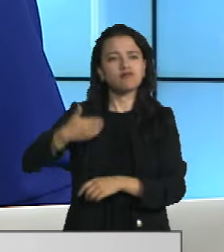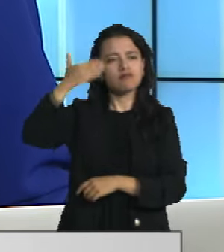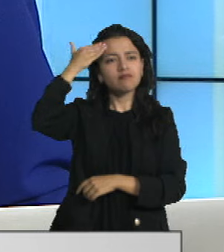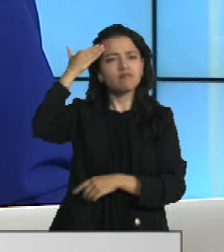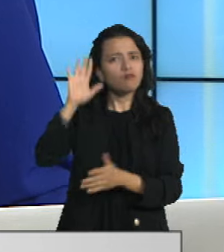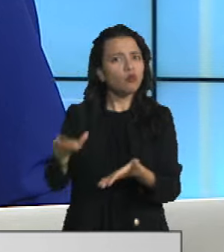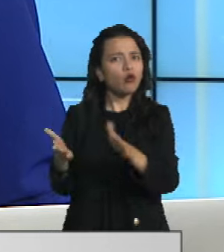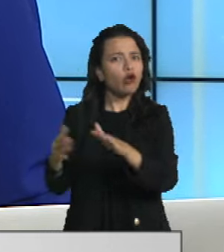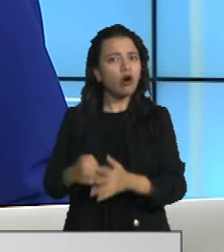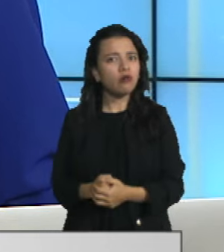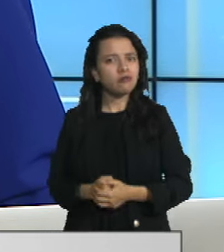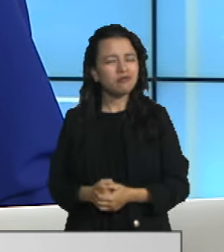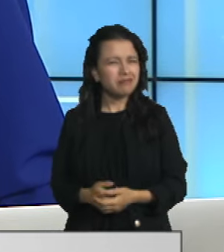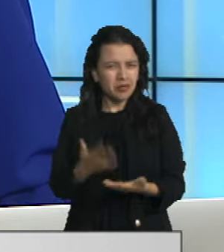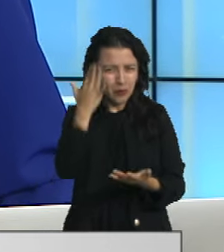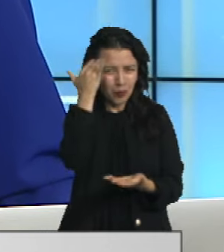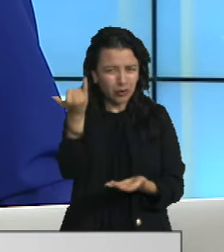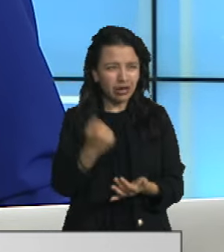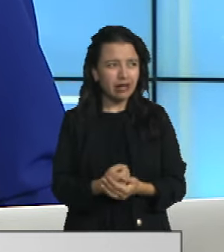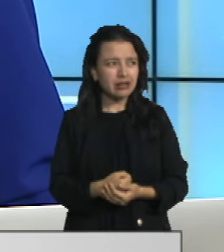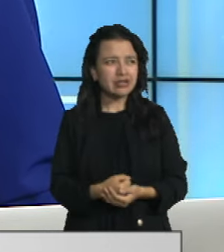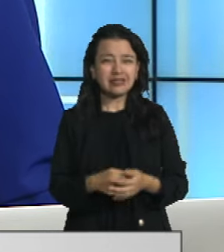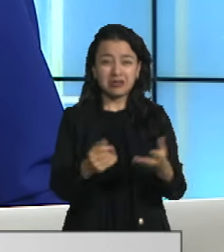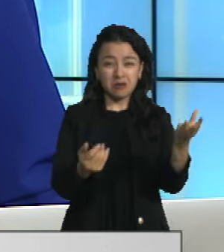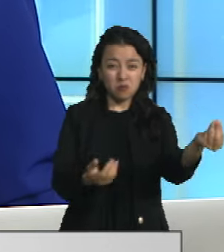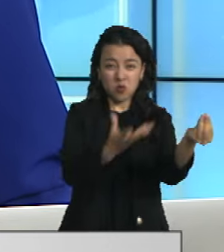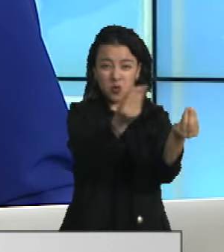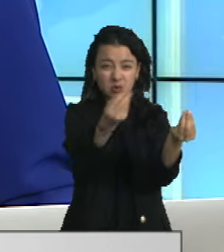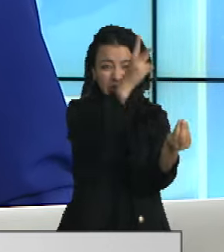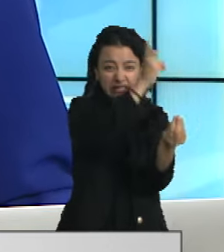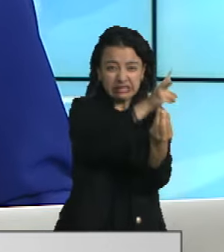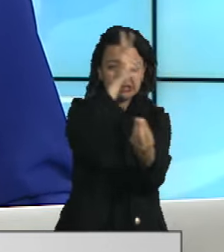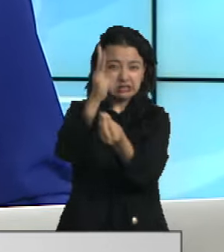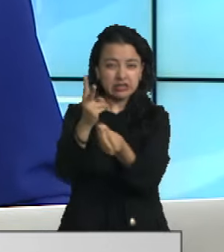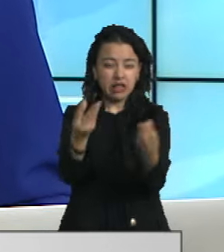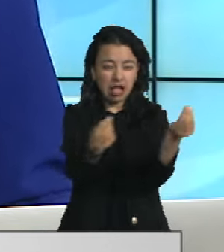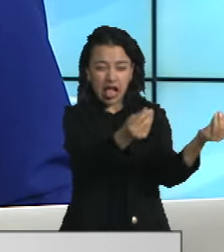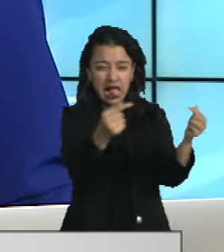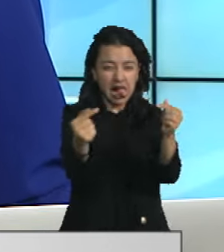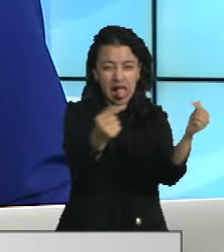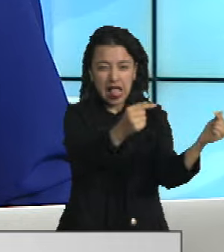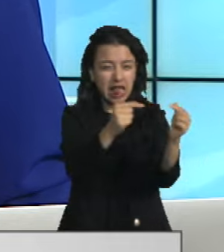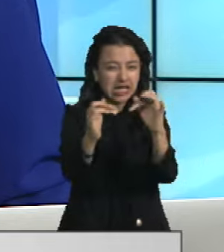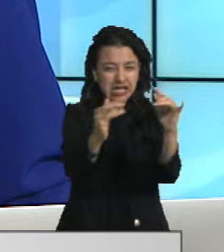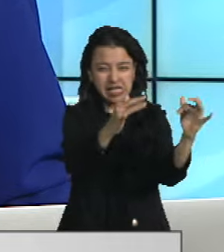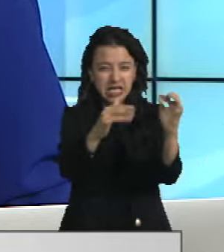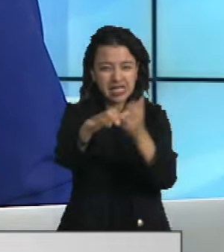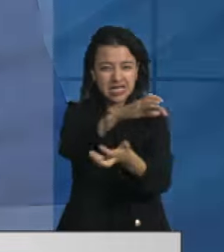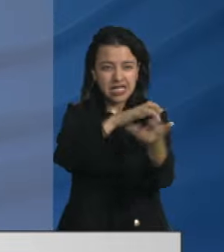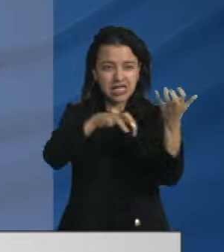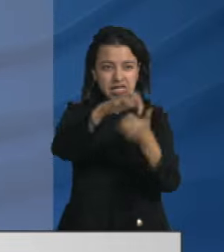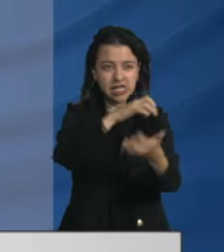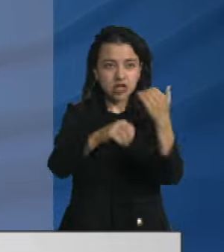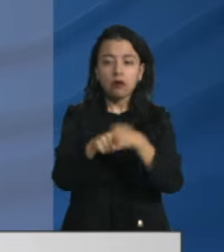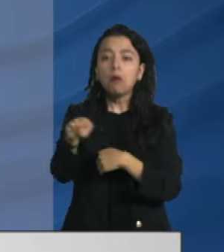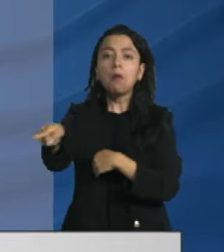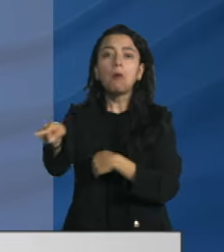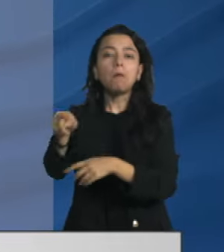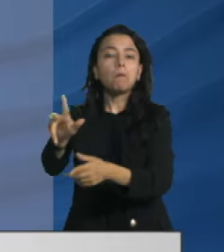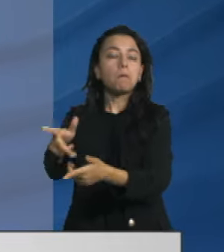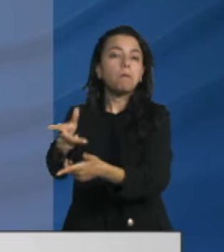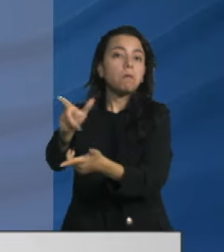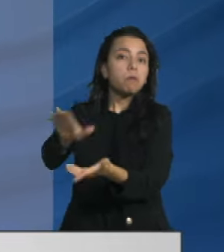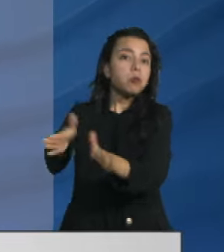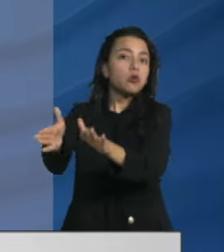años murió durante un enfrentamiento entre pandillas. Esto sucedió en el barrio Olaya Herrera. Tatiana Rodríguez tiene todos los